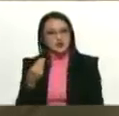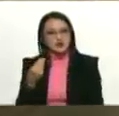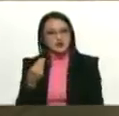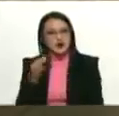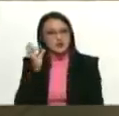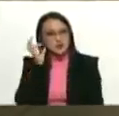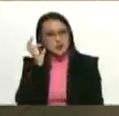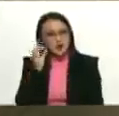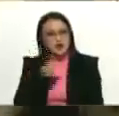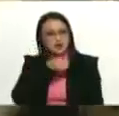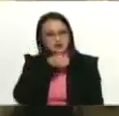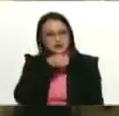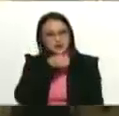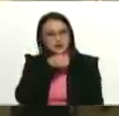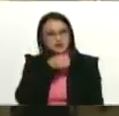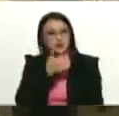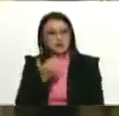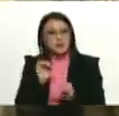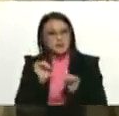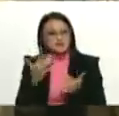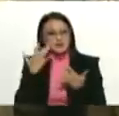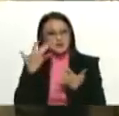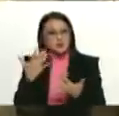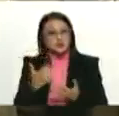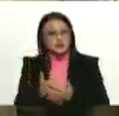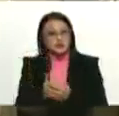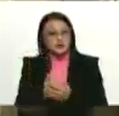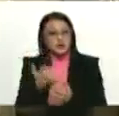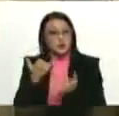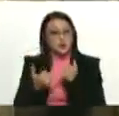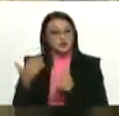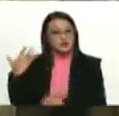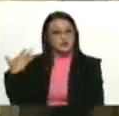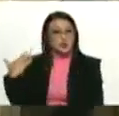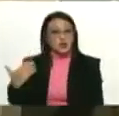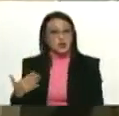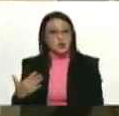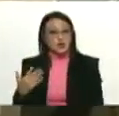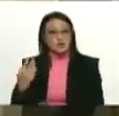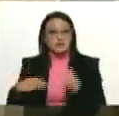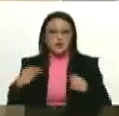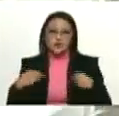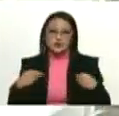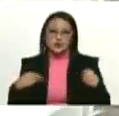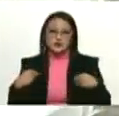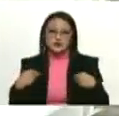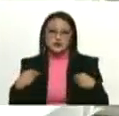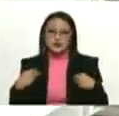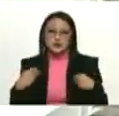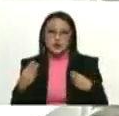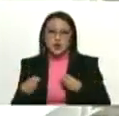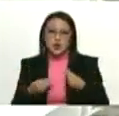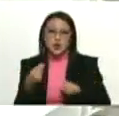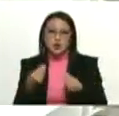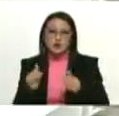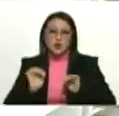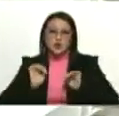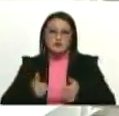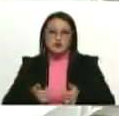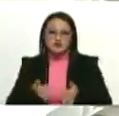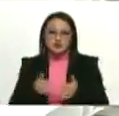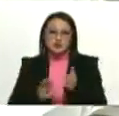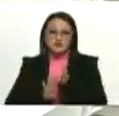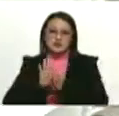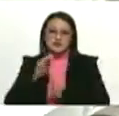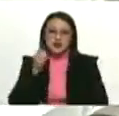a mujeres y ancianos, pero comenzamos a ver en los últimos tiempos con mucha preocupación cómo comenzó a